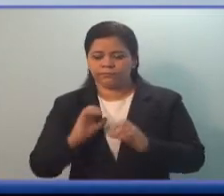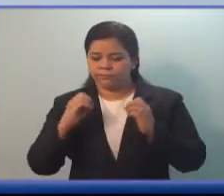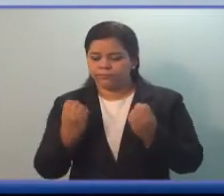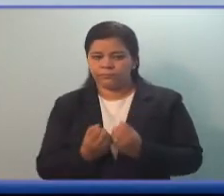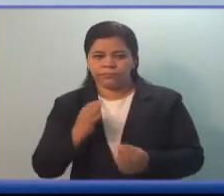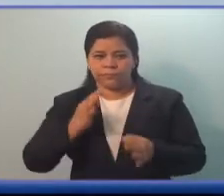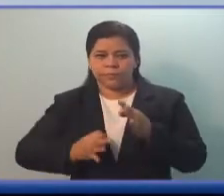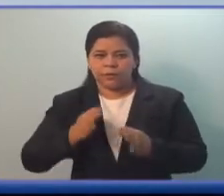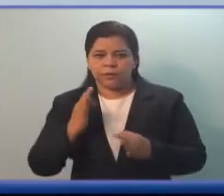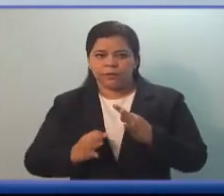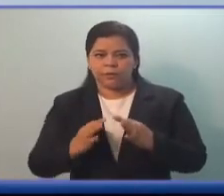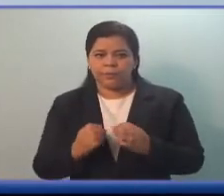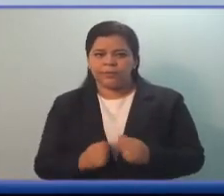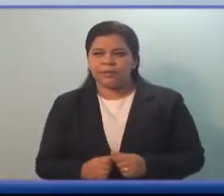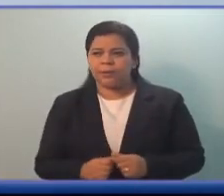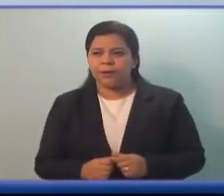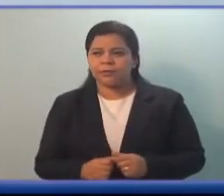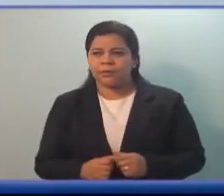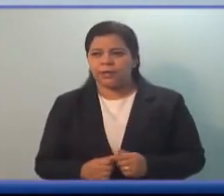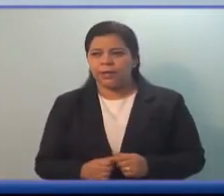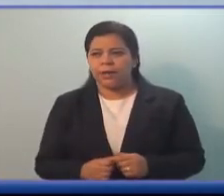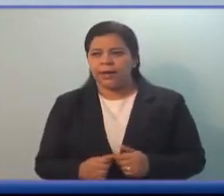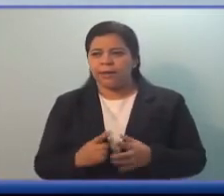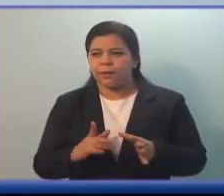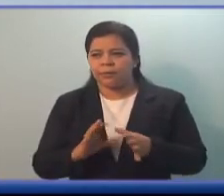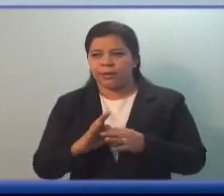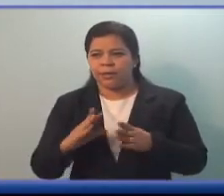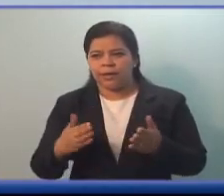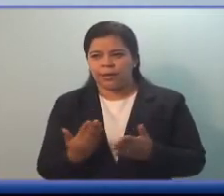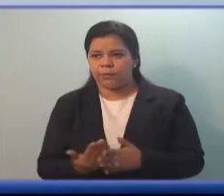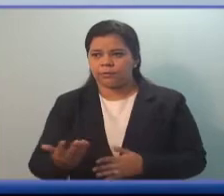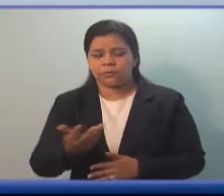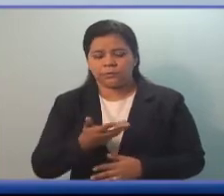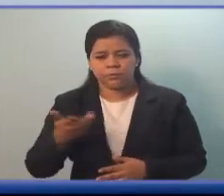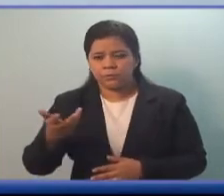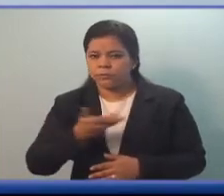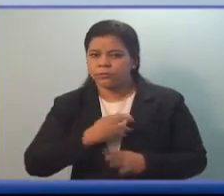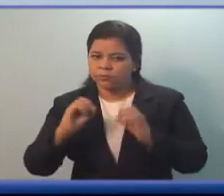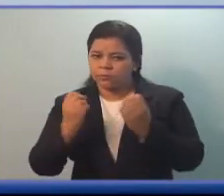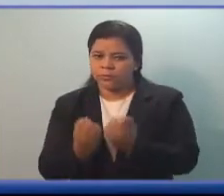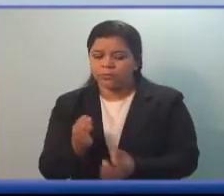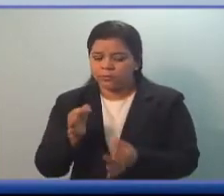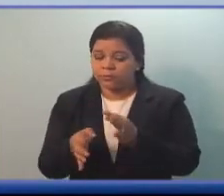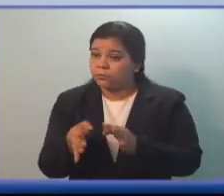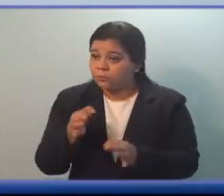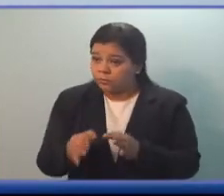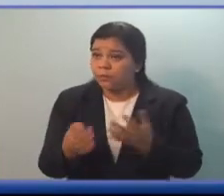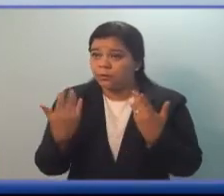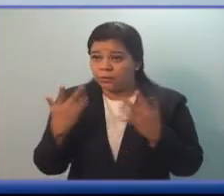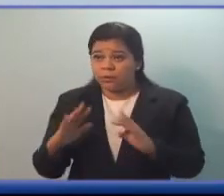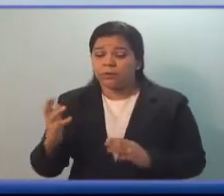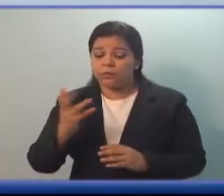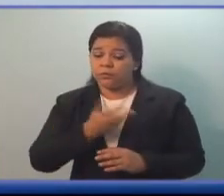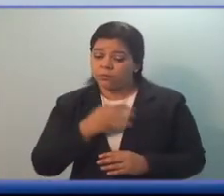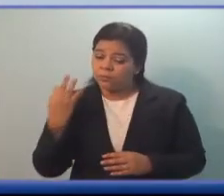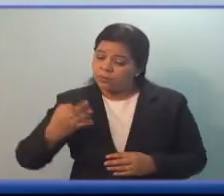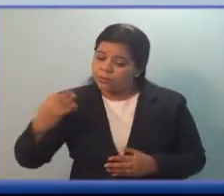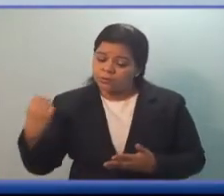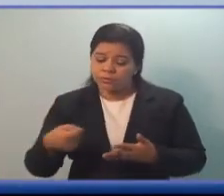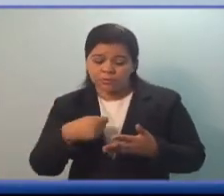judicial. Y esto también pasa por algunos procedimientos administrativos que también hay que ir